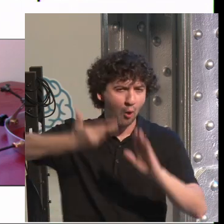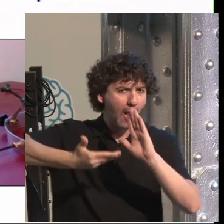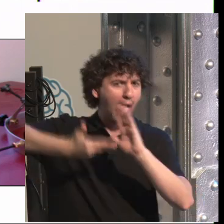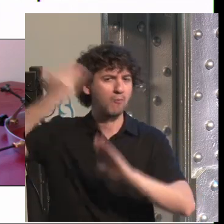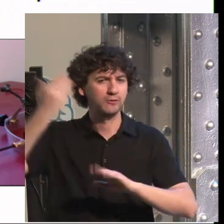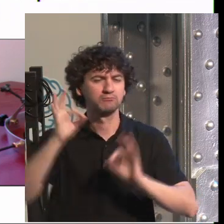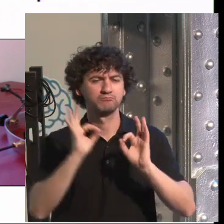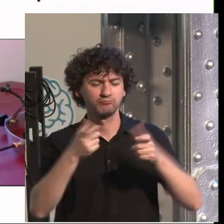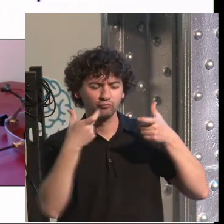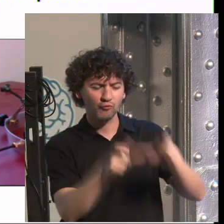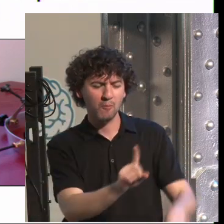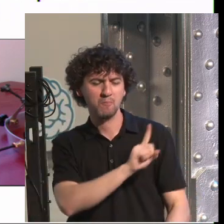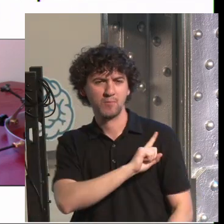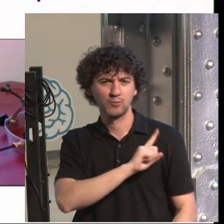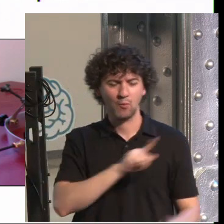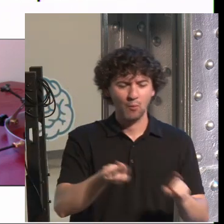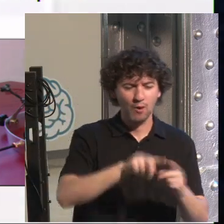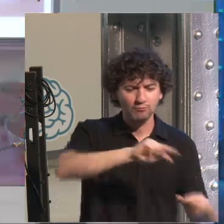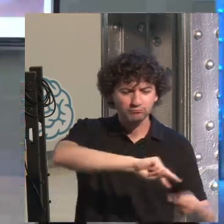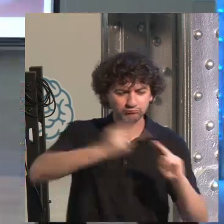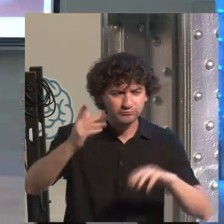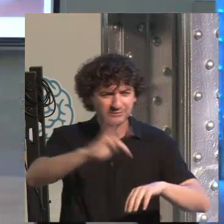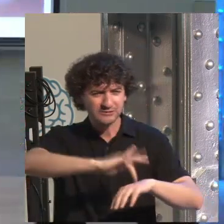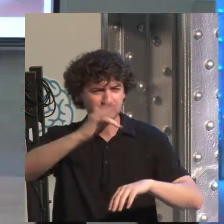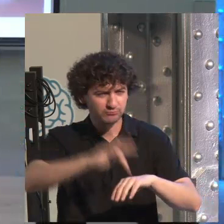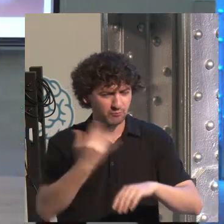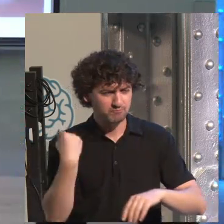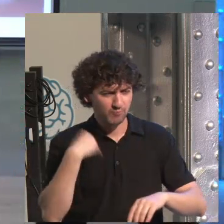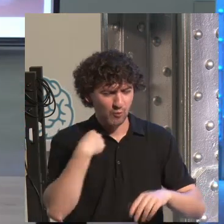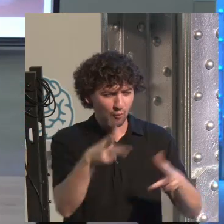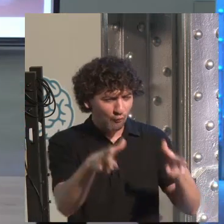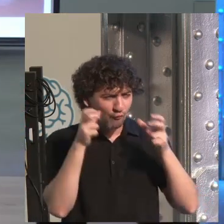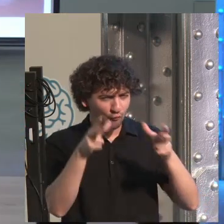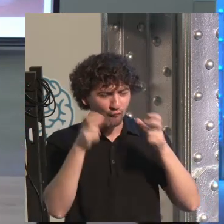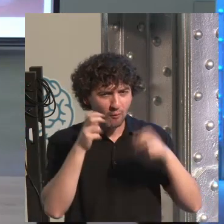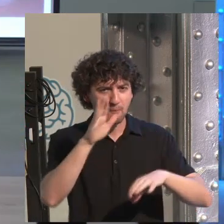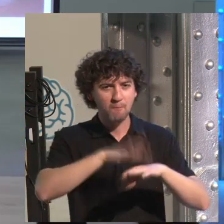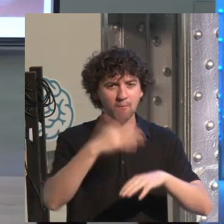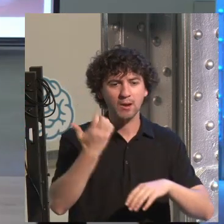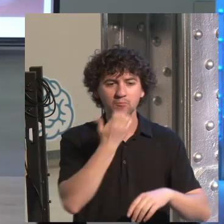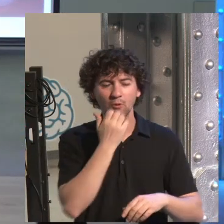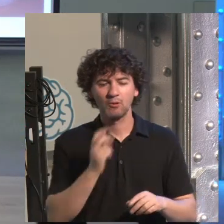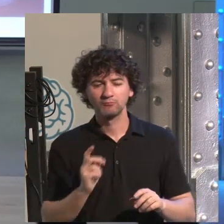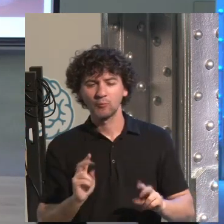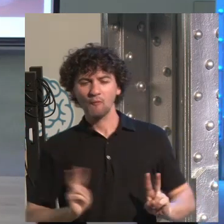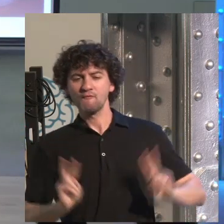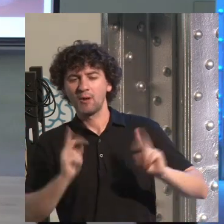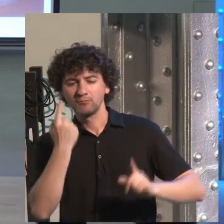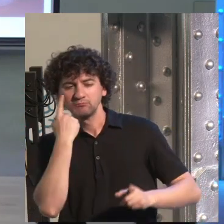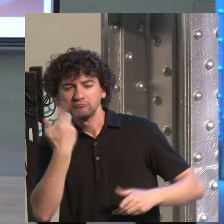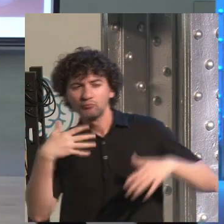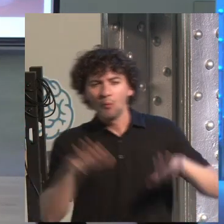militar son los traductores ultrasónicos capacitivos, donde la idea es que puedan mejorar el estado de alerta o incluso puedan mejorar